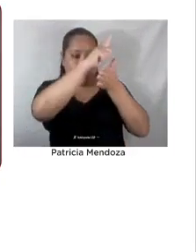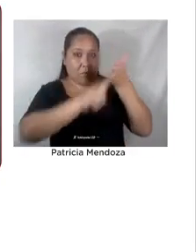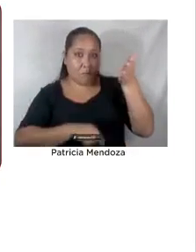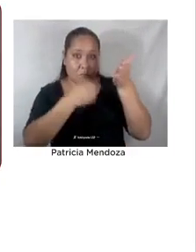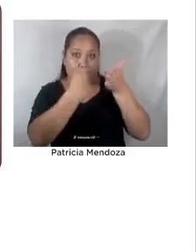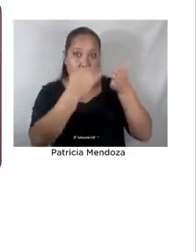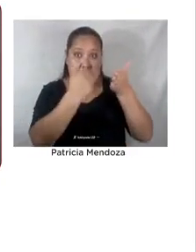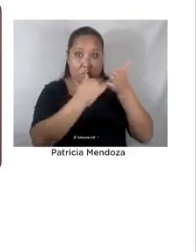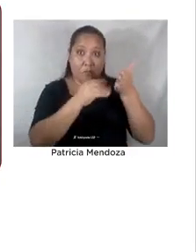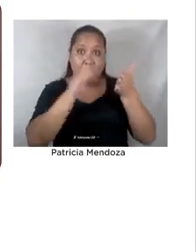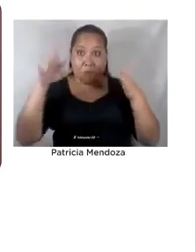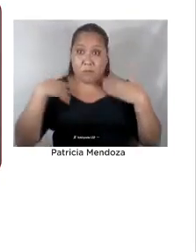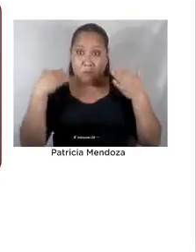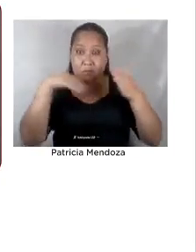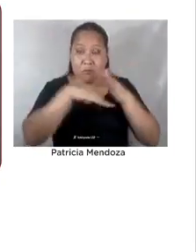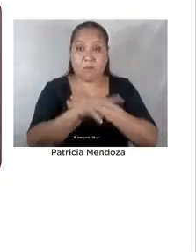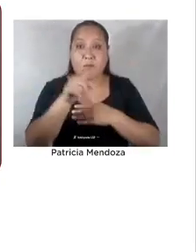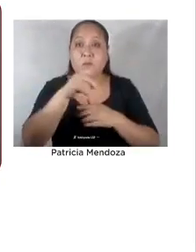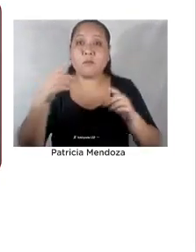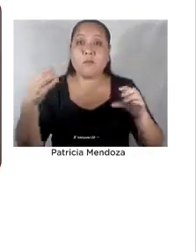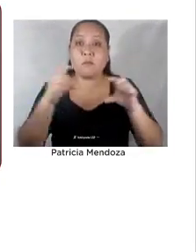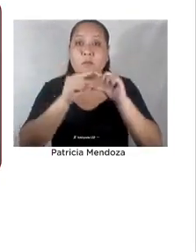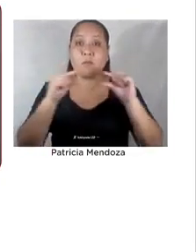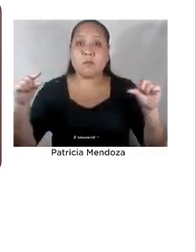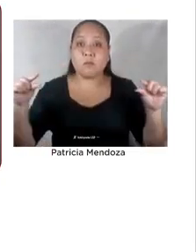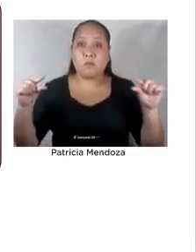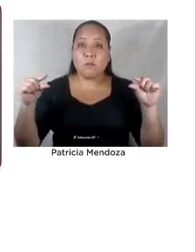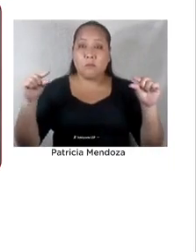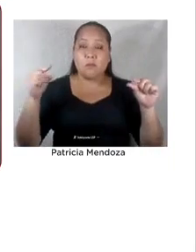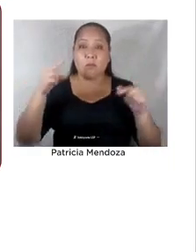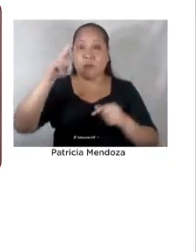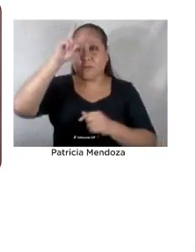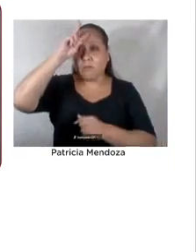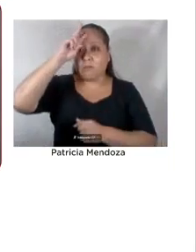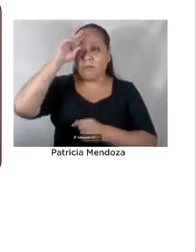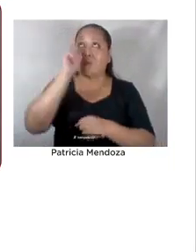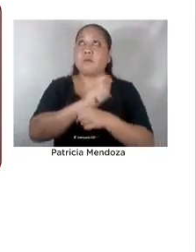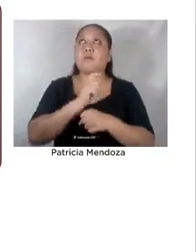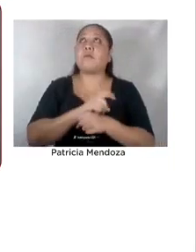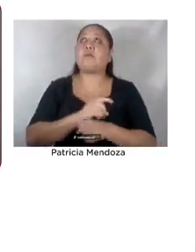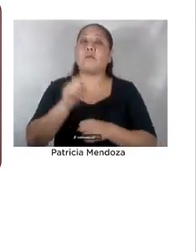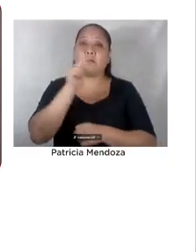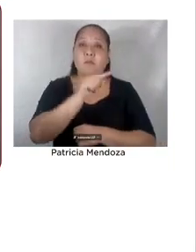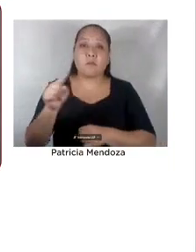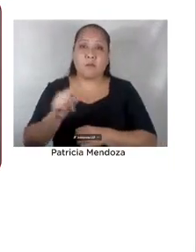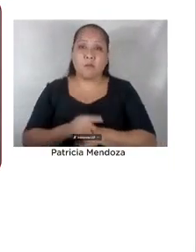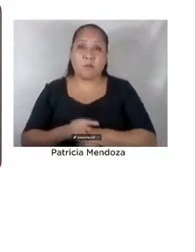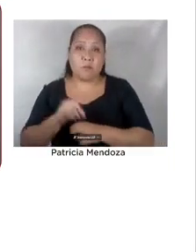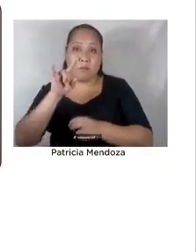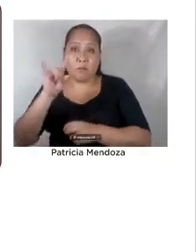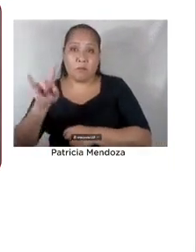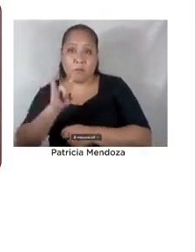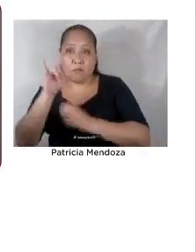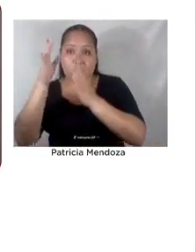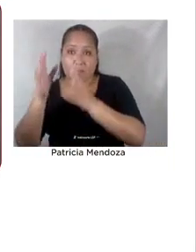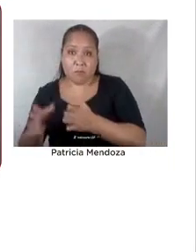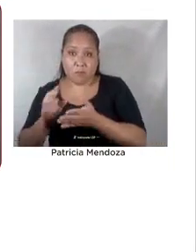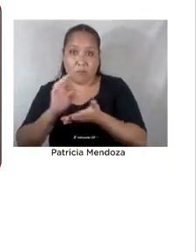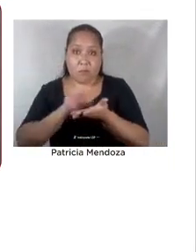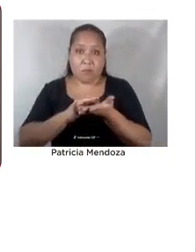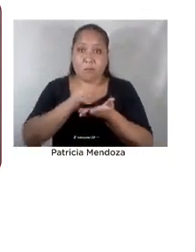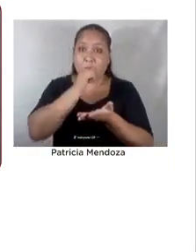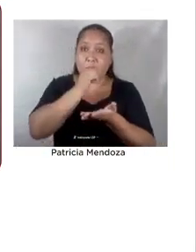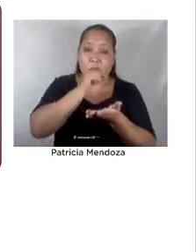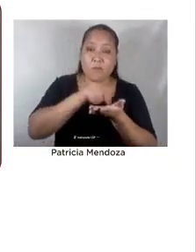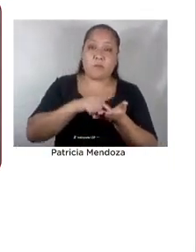disponibles. Solo tienen que ingresar a la plataforma de Perú Educa con su usuario, su contraseña. Es una excelente